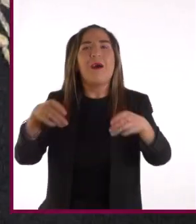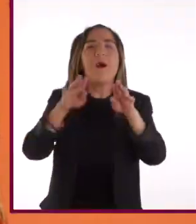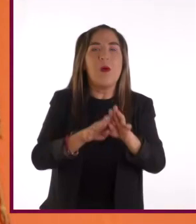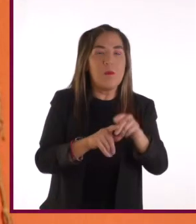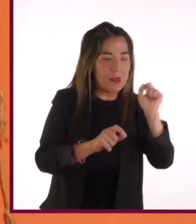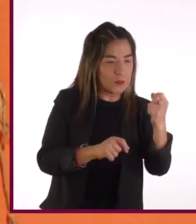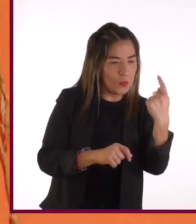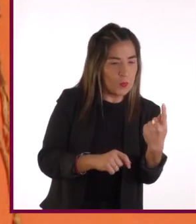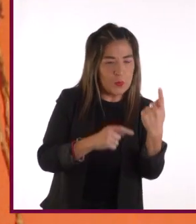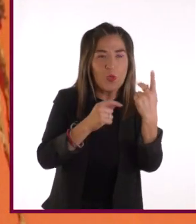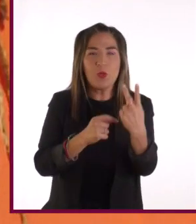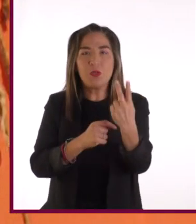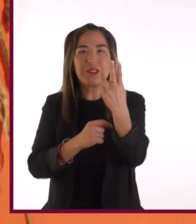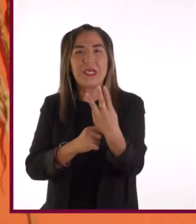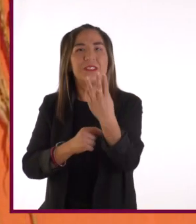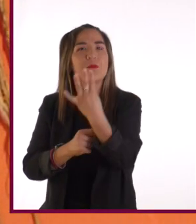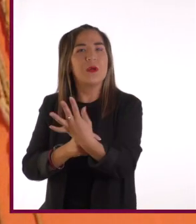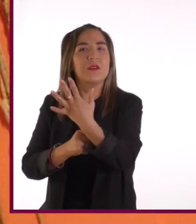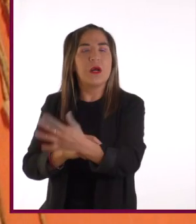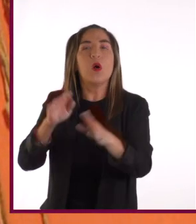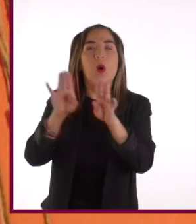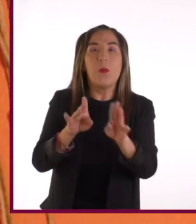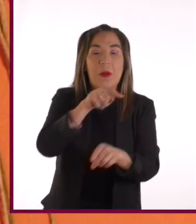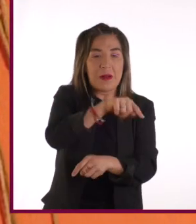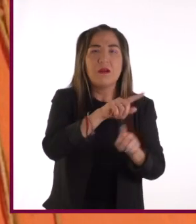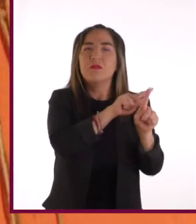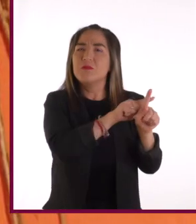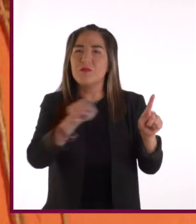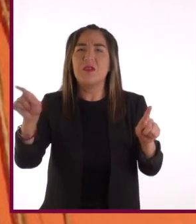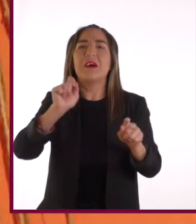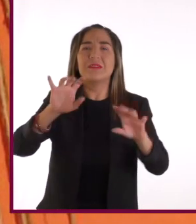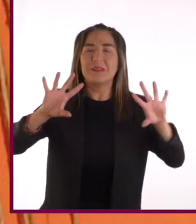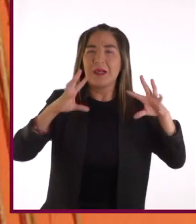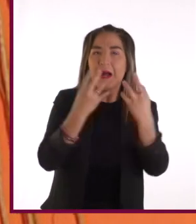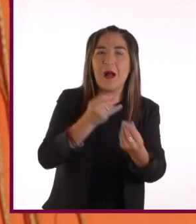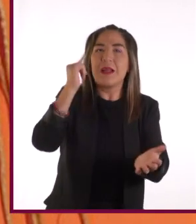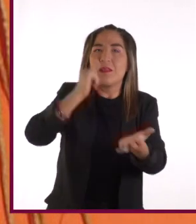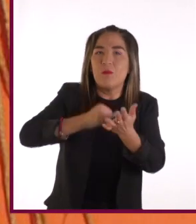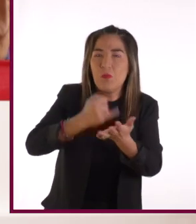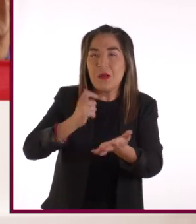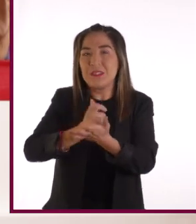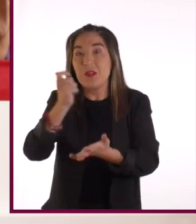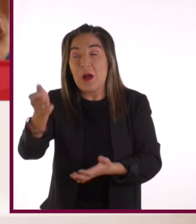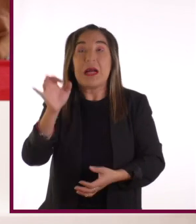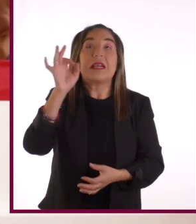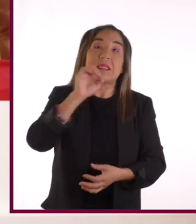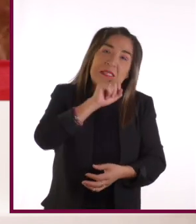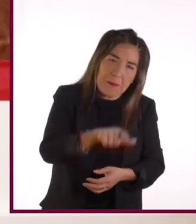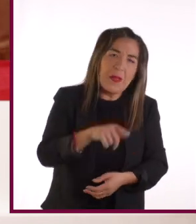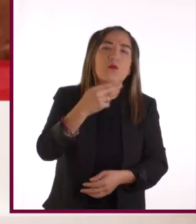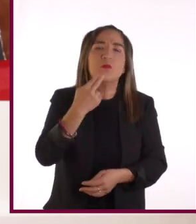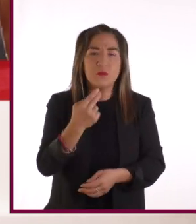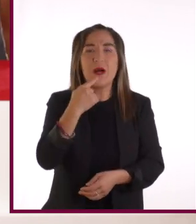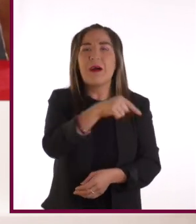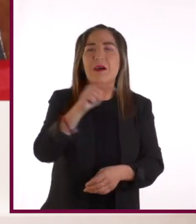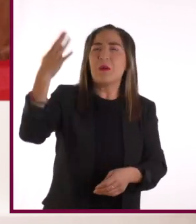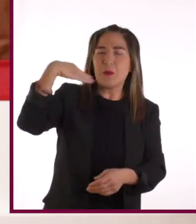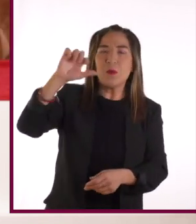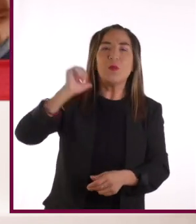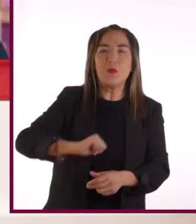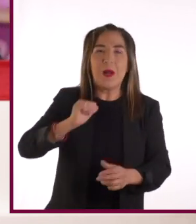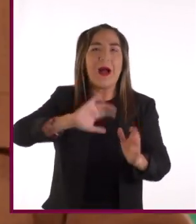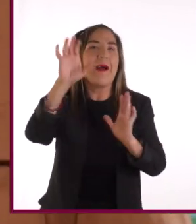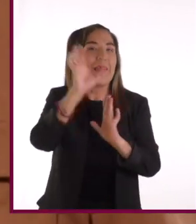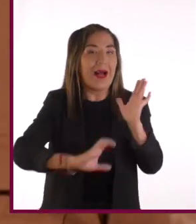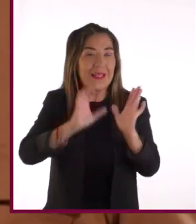cree eran un sistema de contabilidad para mantener el registro de cobro de impuestos o como calendario. En conclusión,